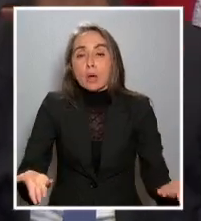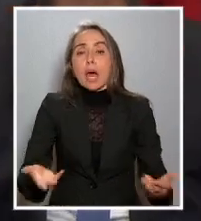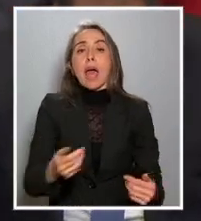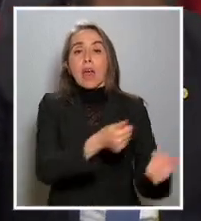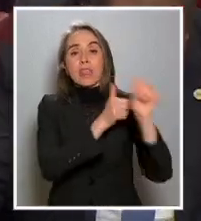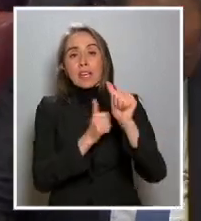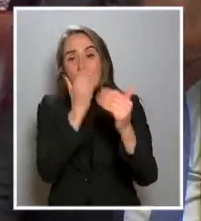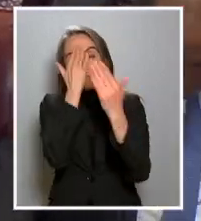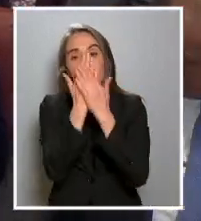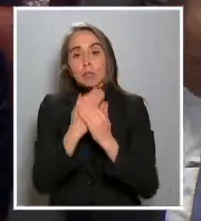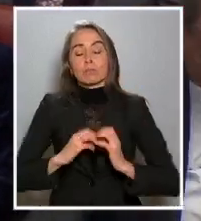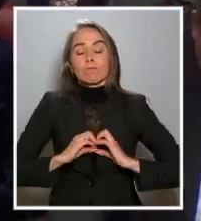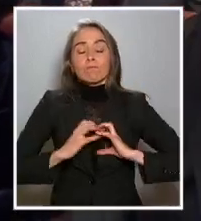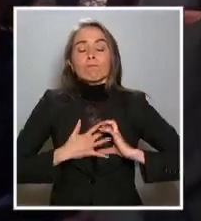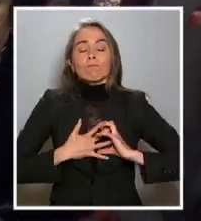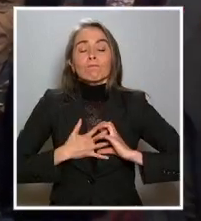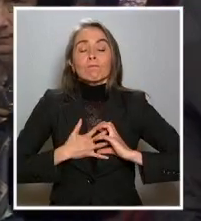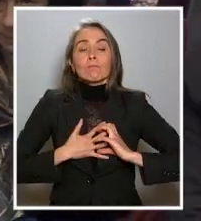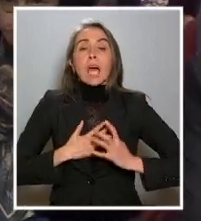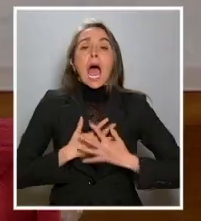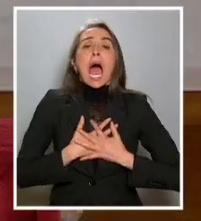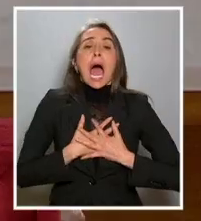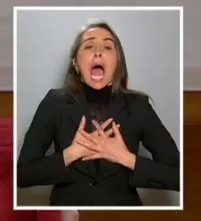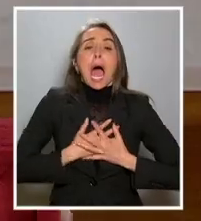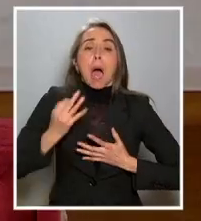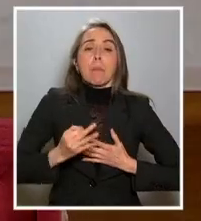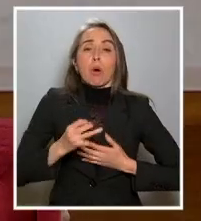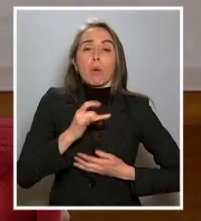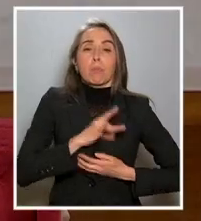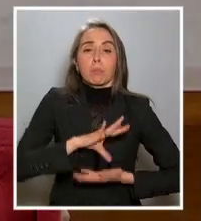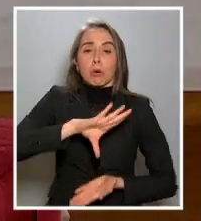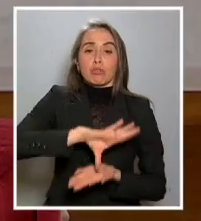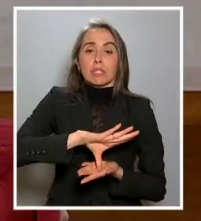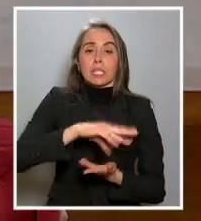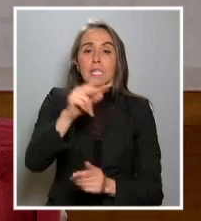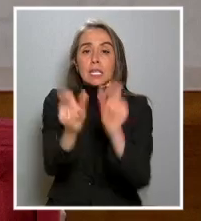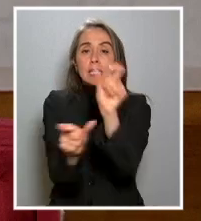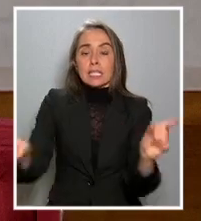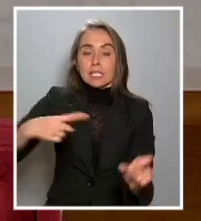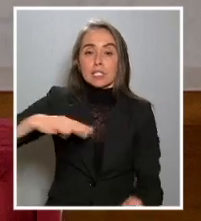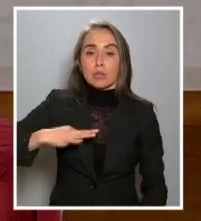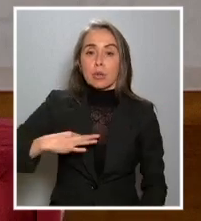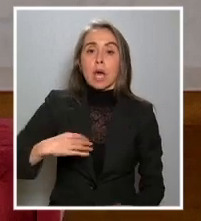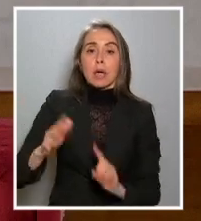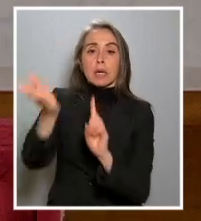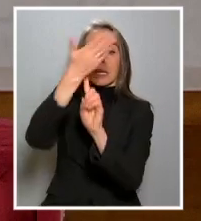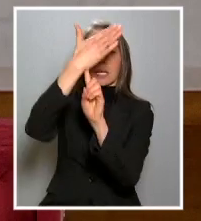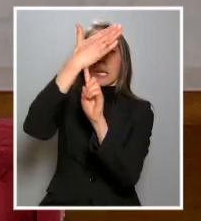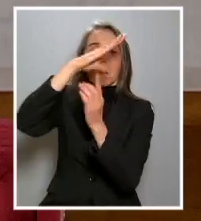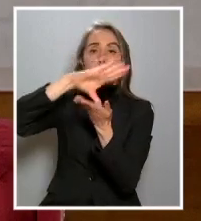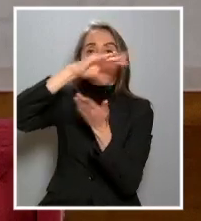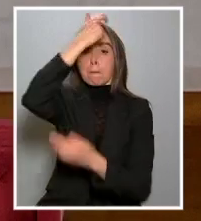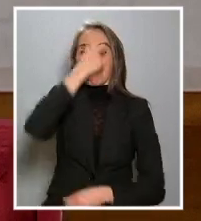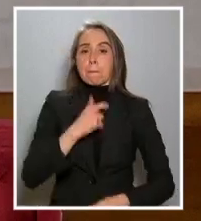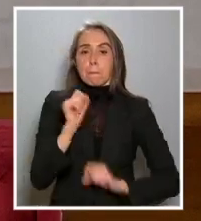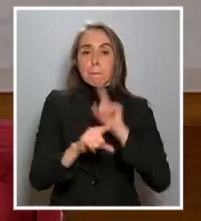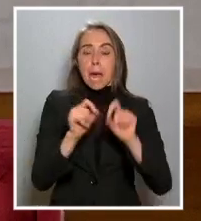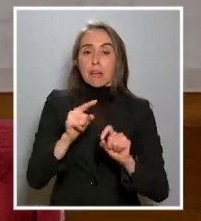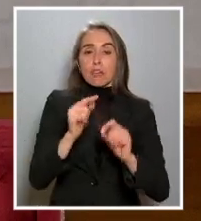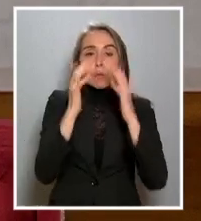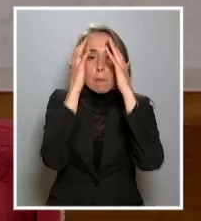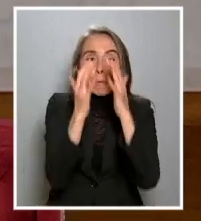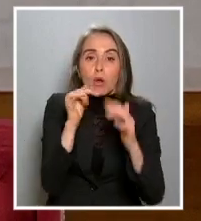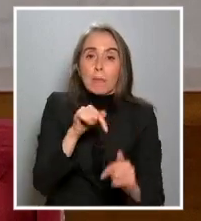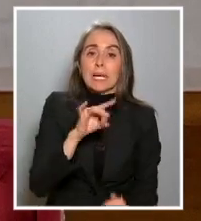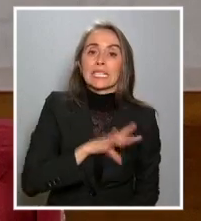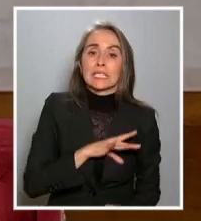con el corazón henchido de amor por Chile y su pueblo. Porque ser patriota es preocuparse en